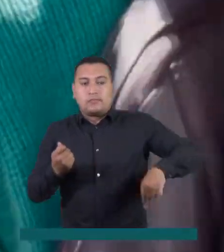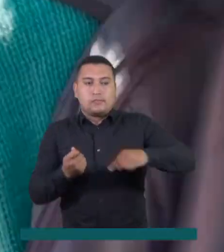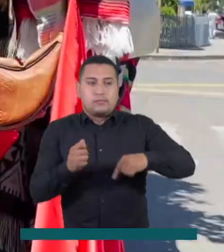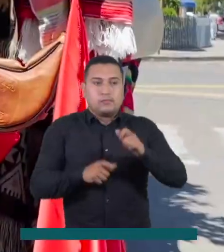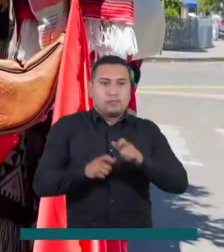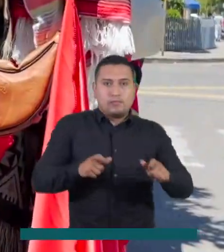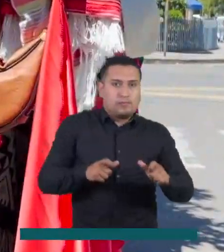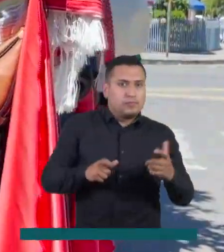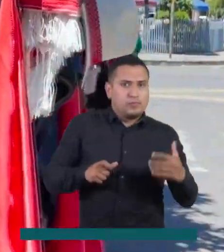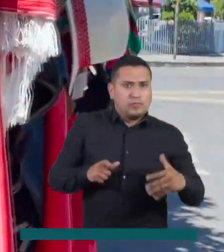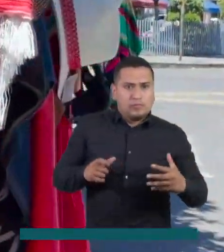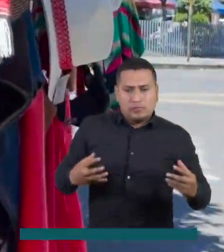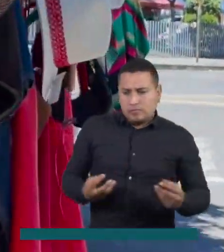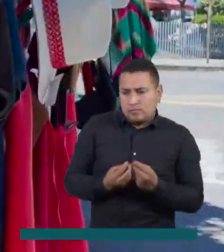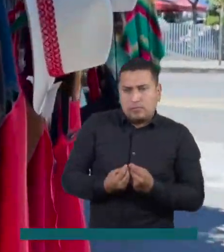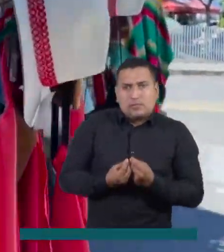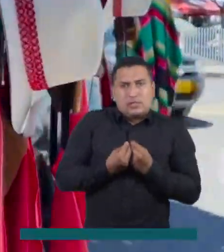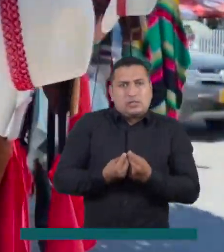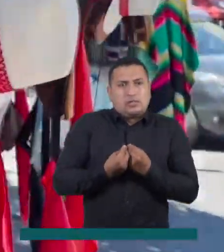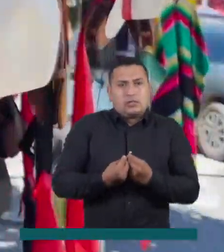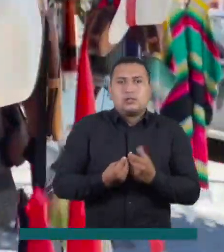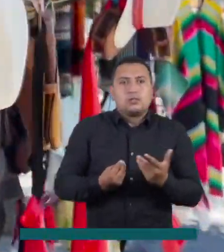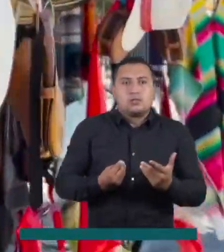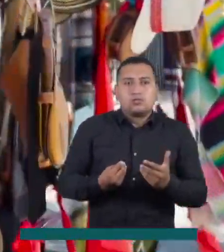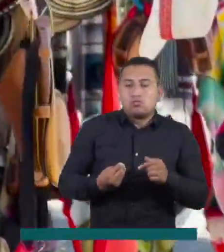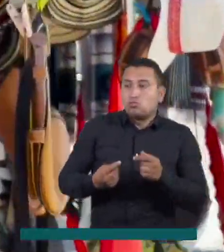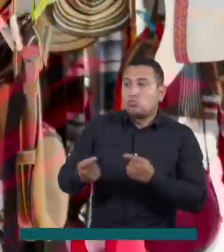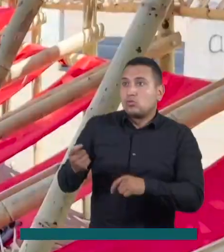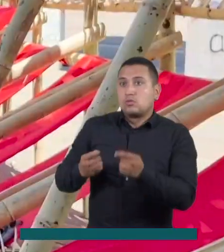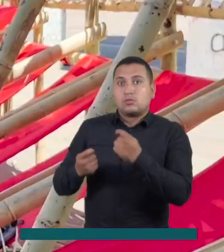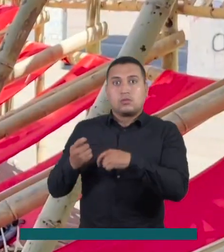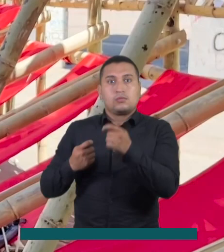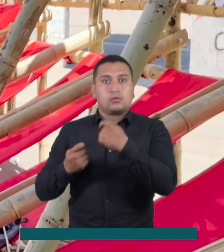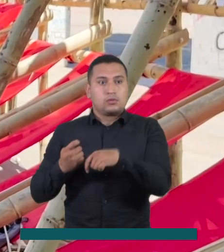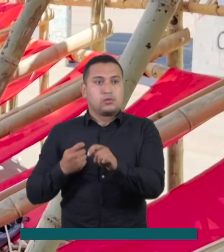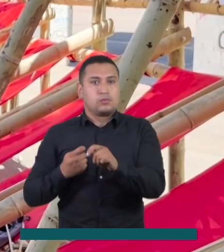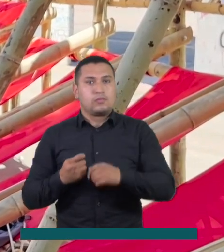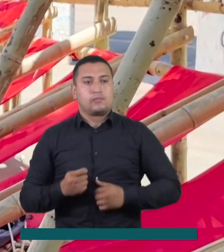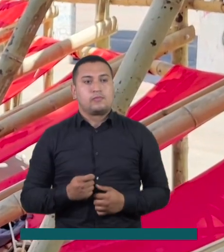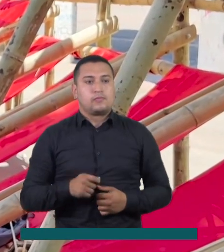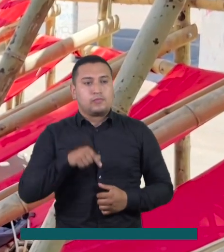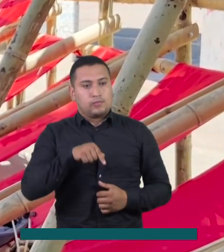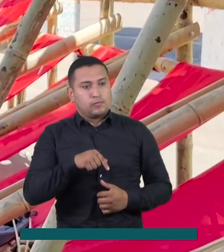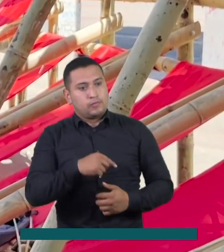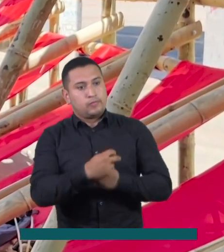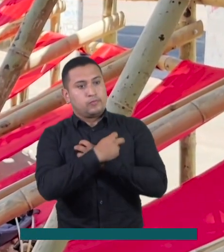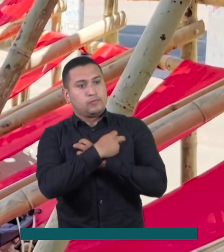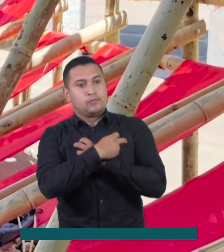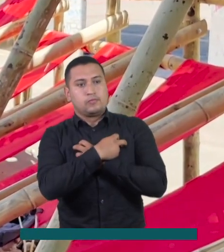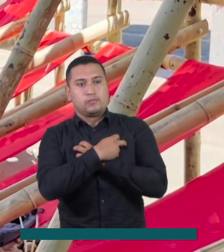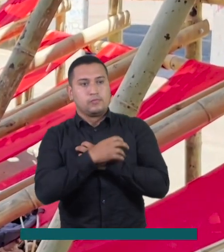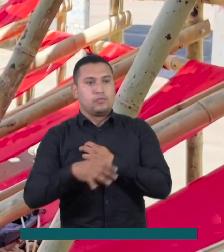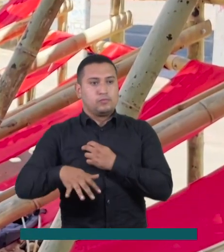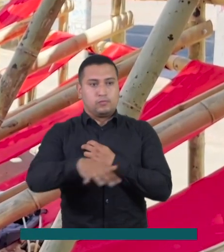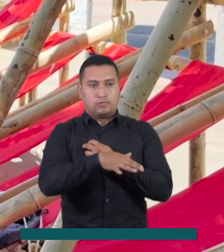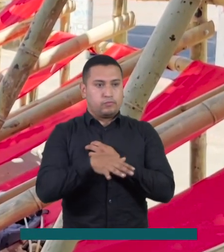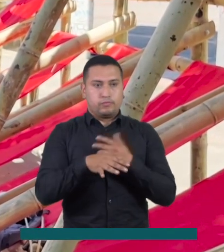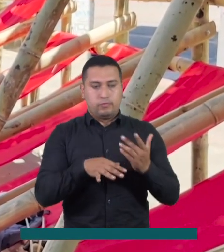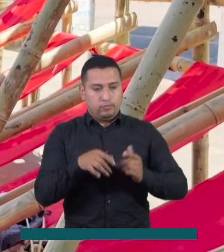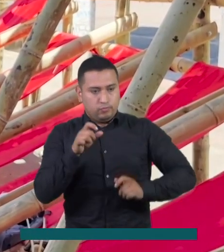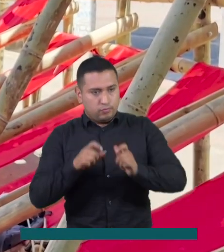recorren Neiva con sus carritos de palo vendiendo ponchos y sombreros. El departamento del Huila es tierra de gente